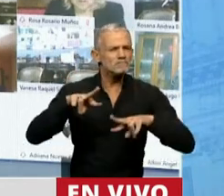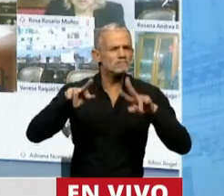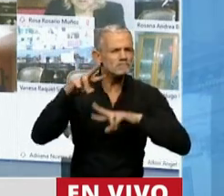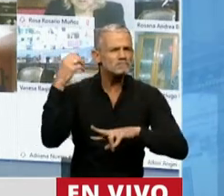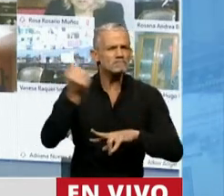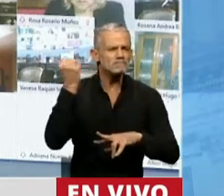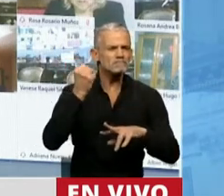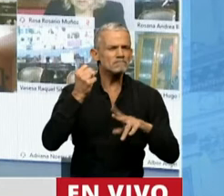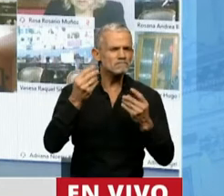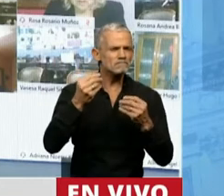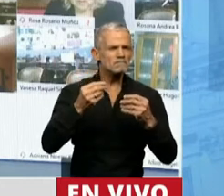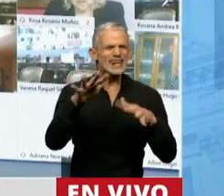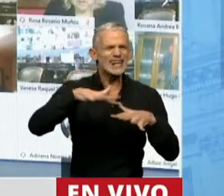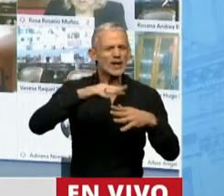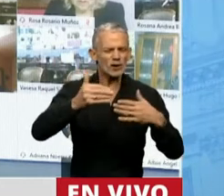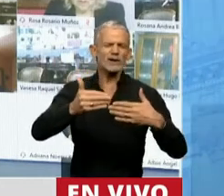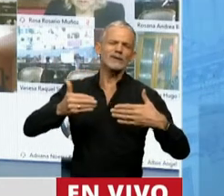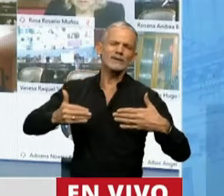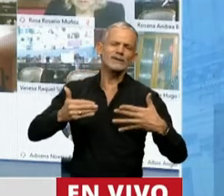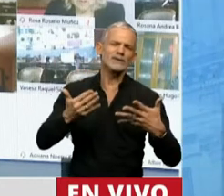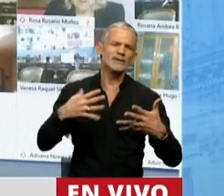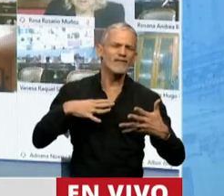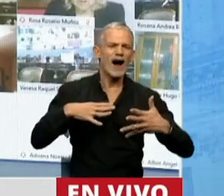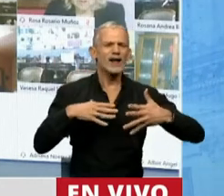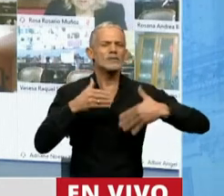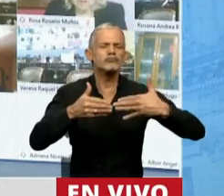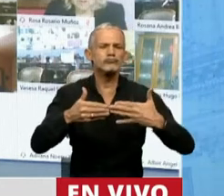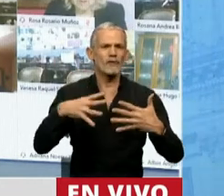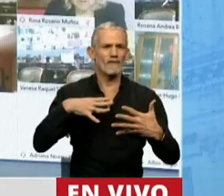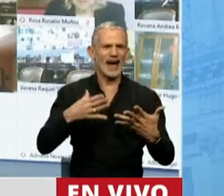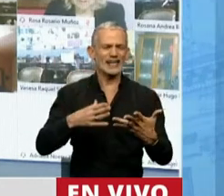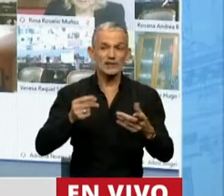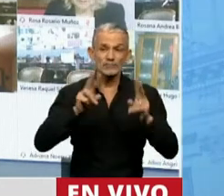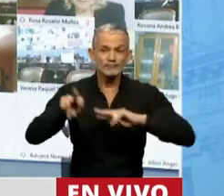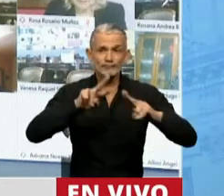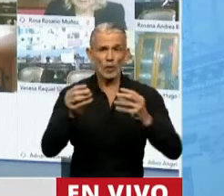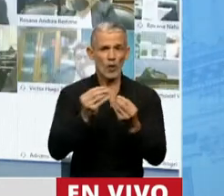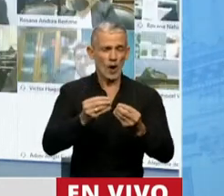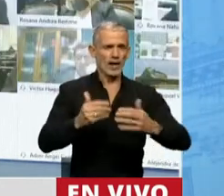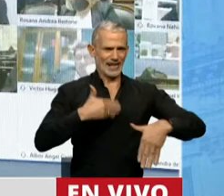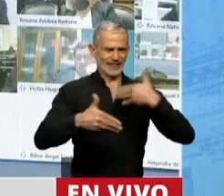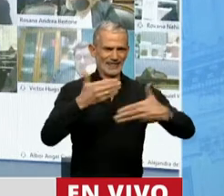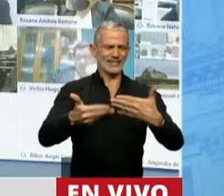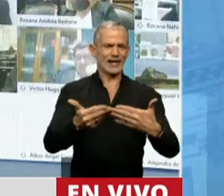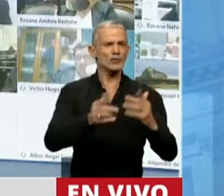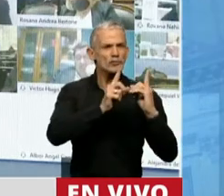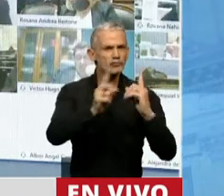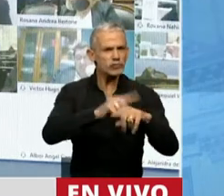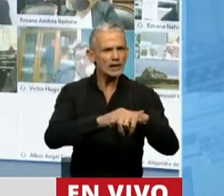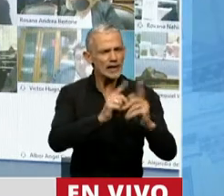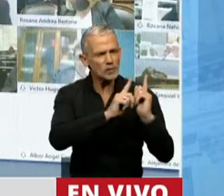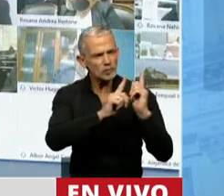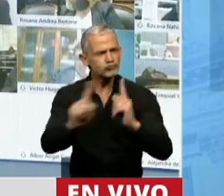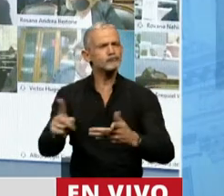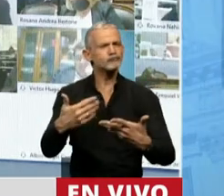buscan estas regiones de atraso histórico, estructural, lograr un desarrollo sostenible,